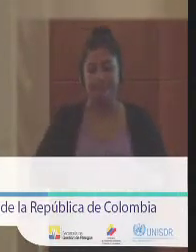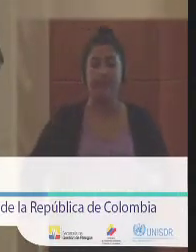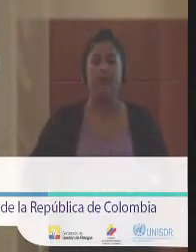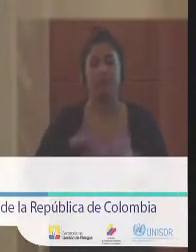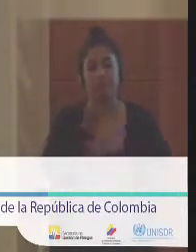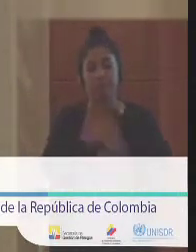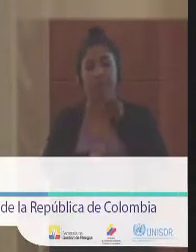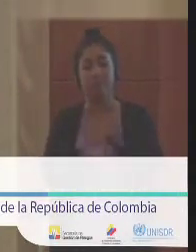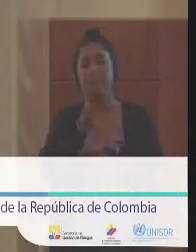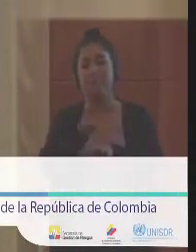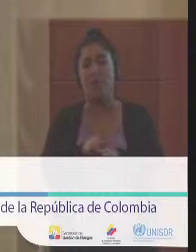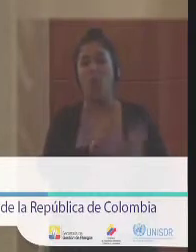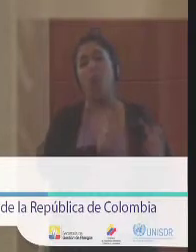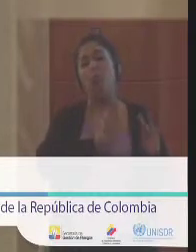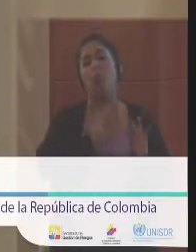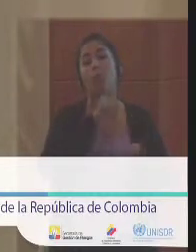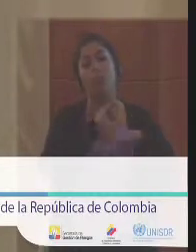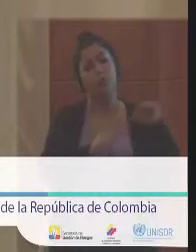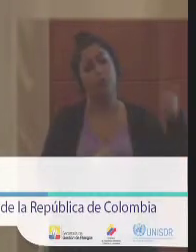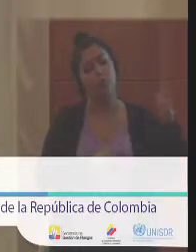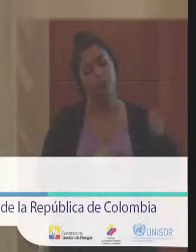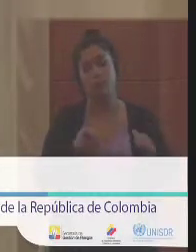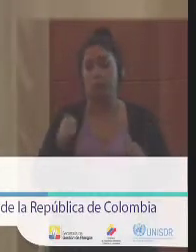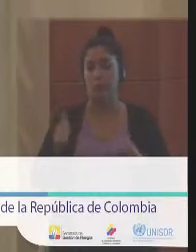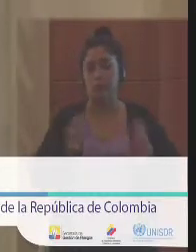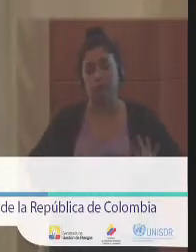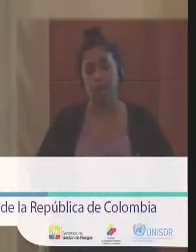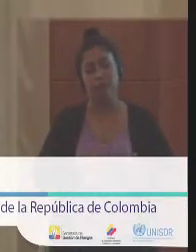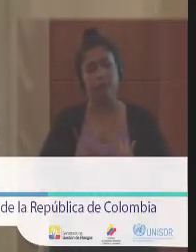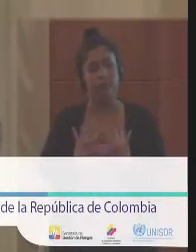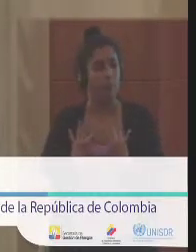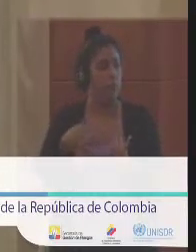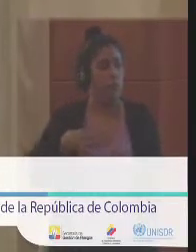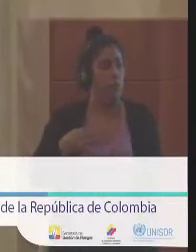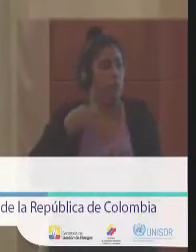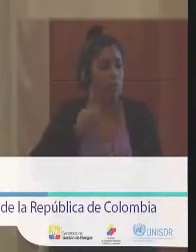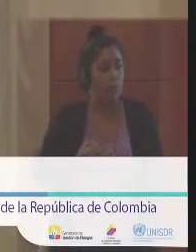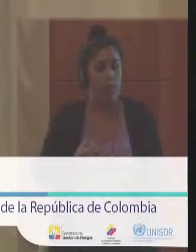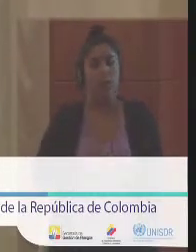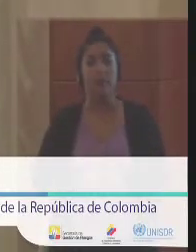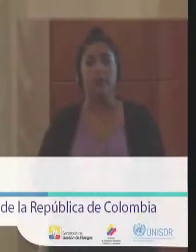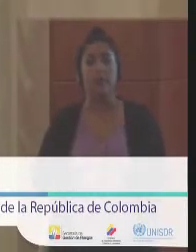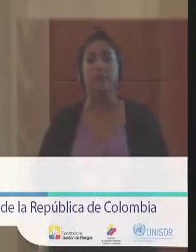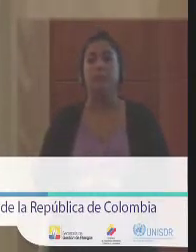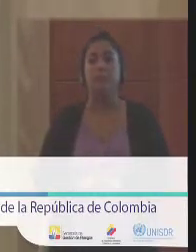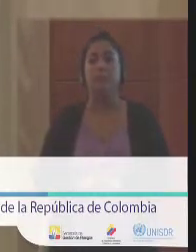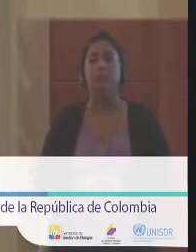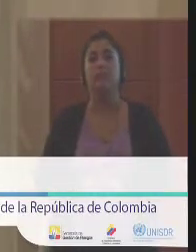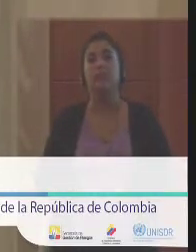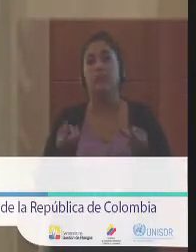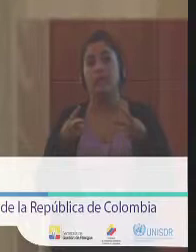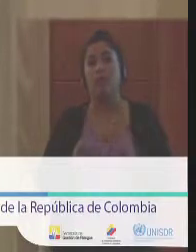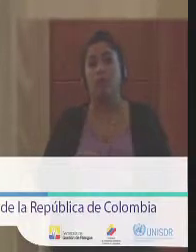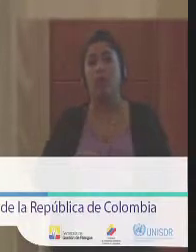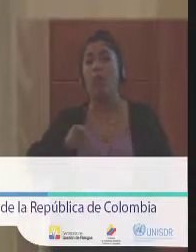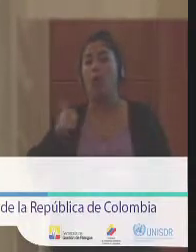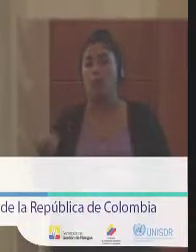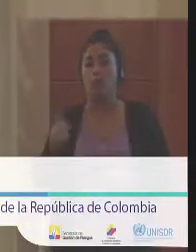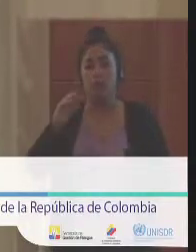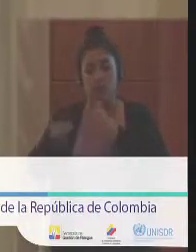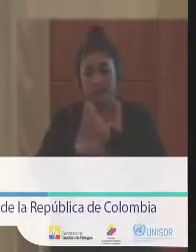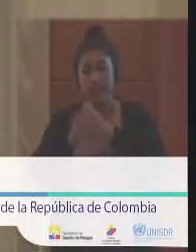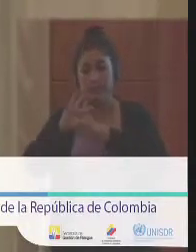y sobre eso se continúa. Pero esa iniciativa se llama voluntad y visión y tiene otros componentes.